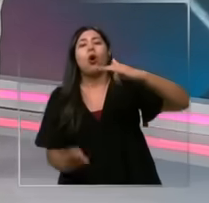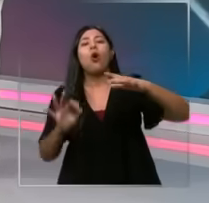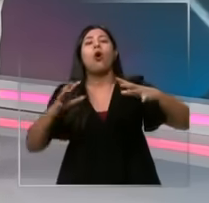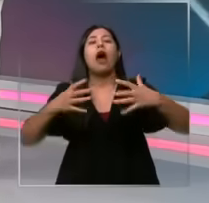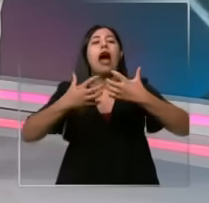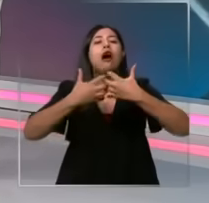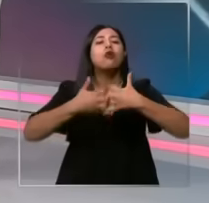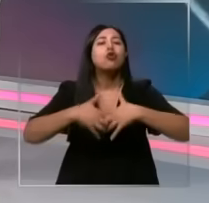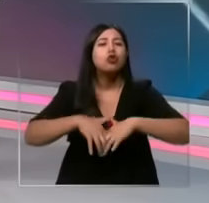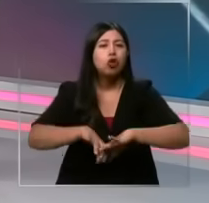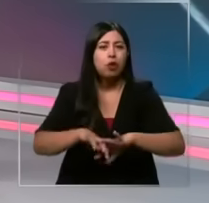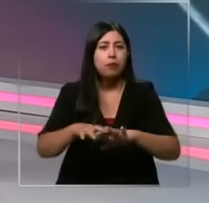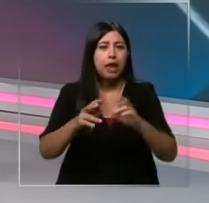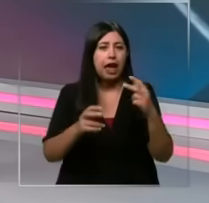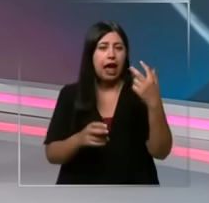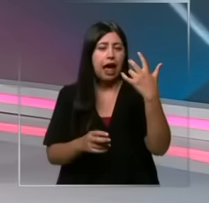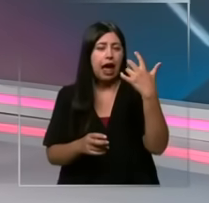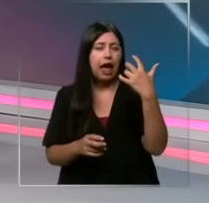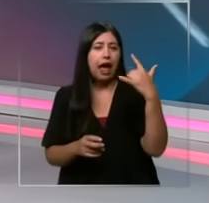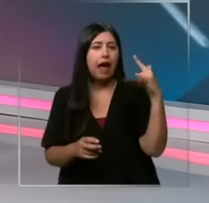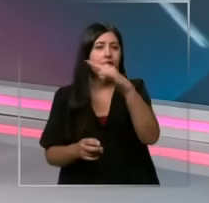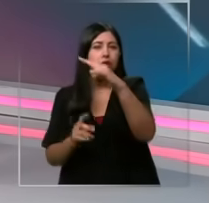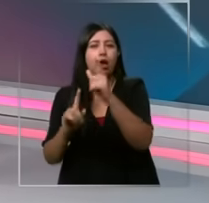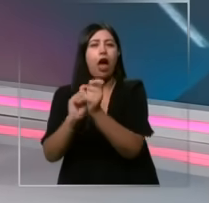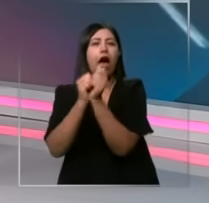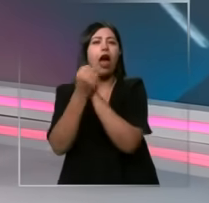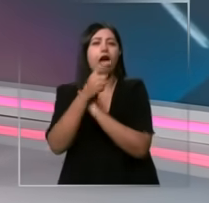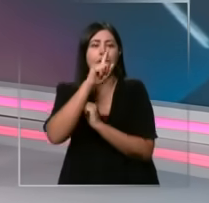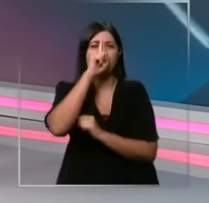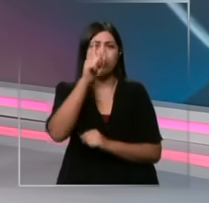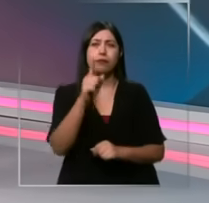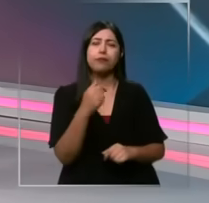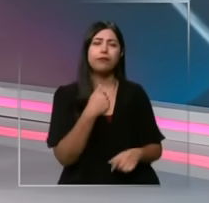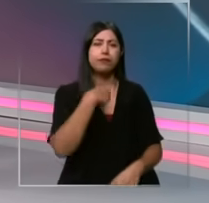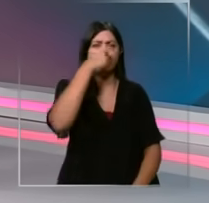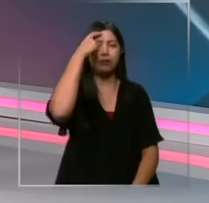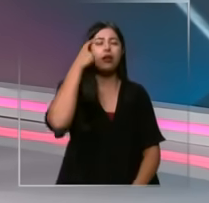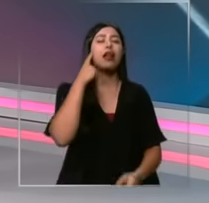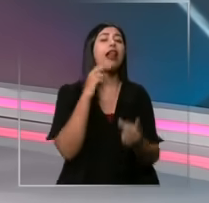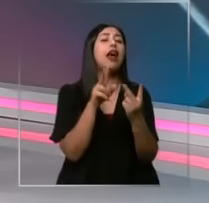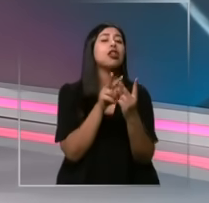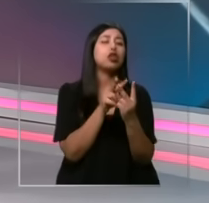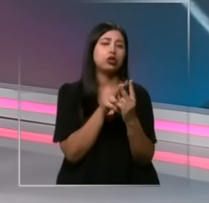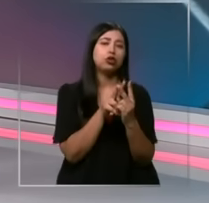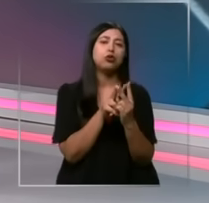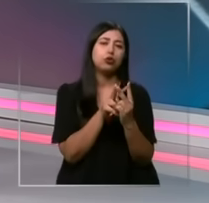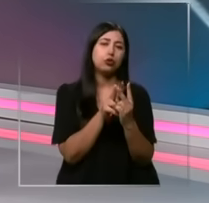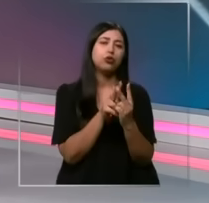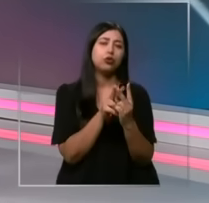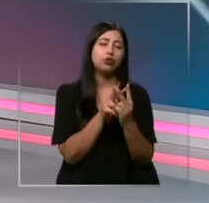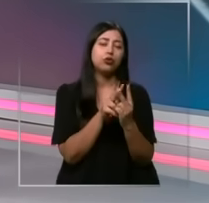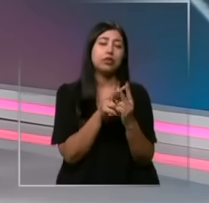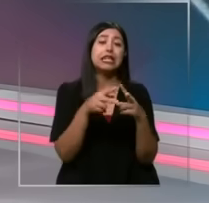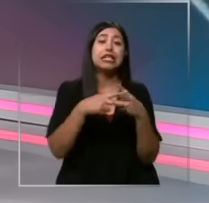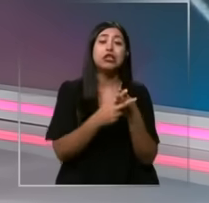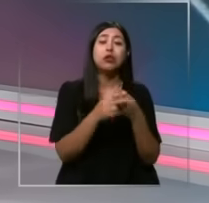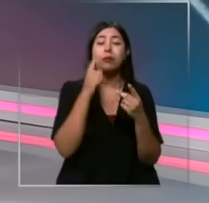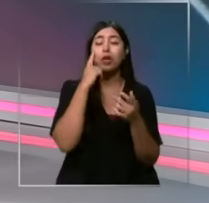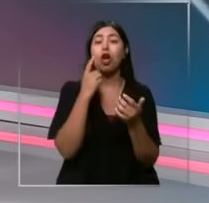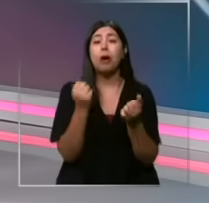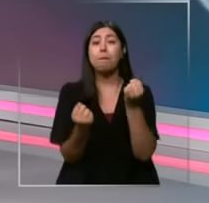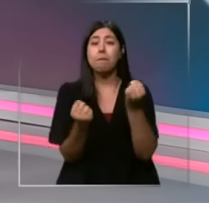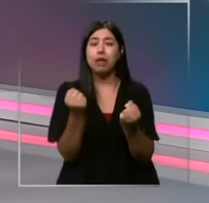ser capaz el avión de amoldarse a las nuevas condiciones sin provocar este cambio? Yo creo que tiene que ser una combinación de las dos cosas, basado en instrumento, pero el piloto tiene